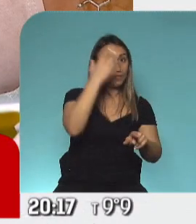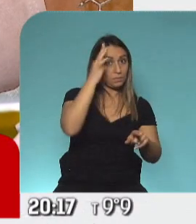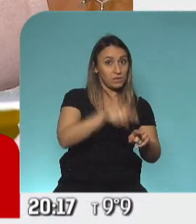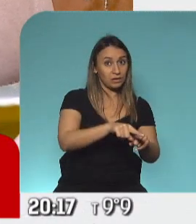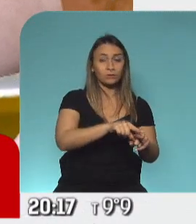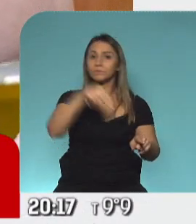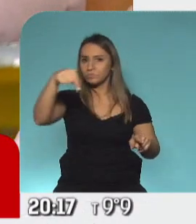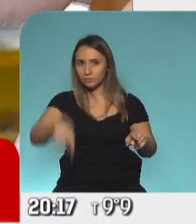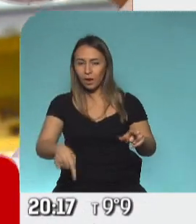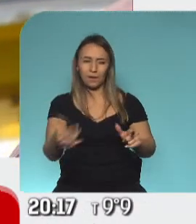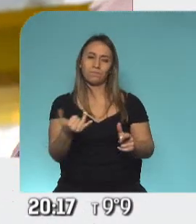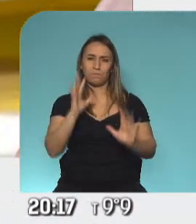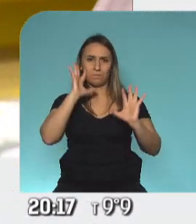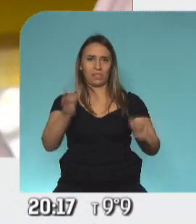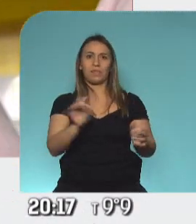marzo y lo que ocurre ahora.